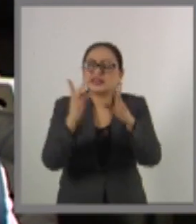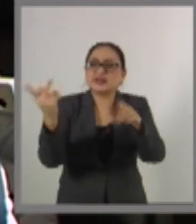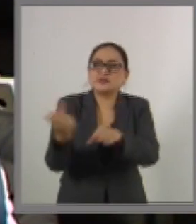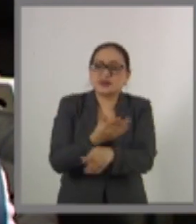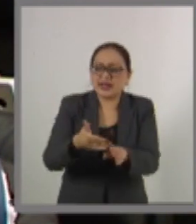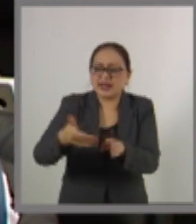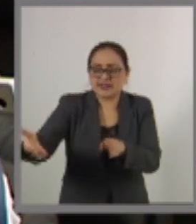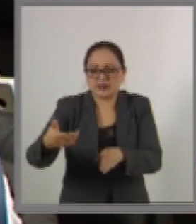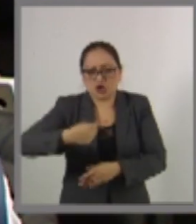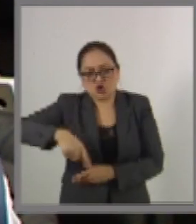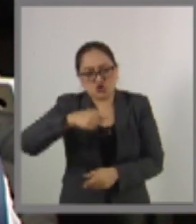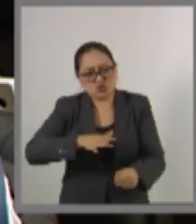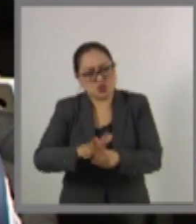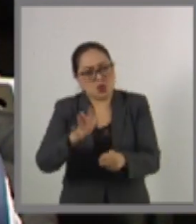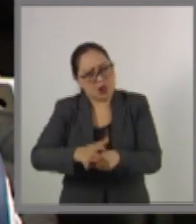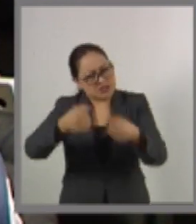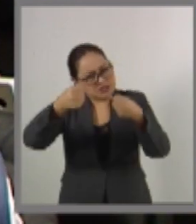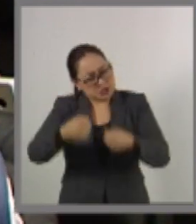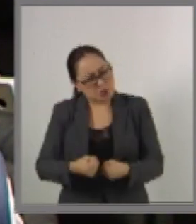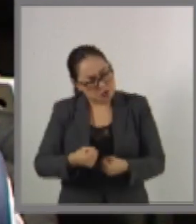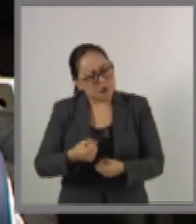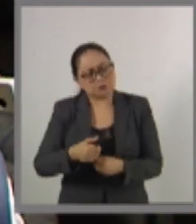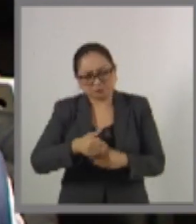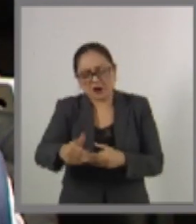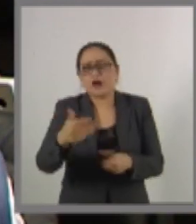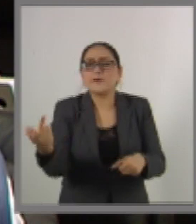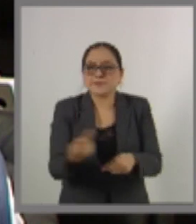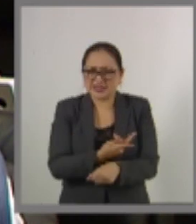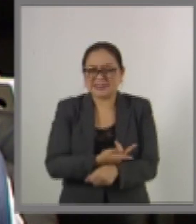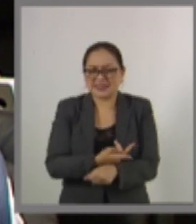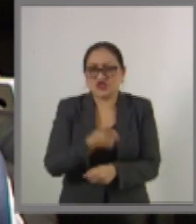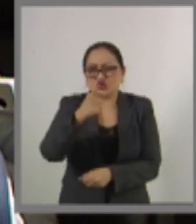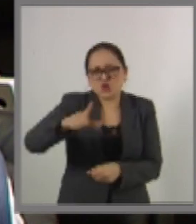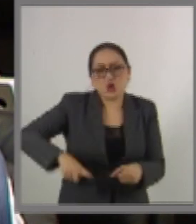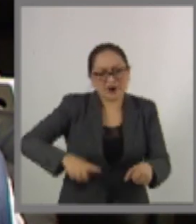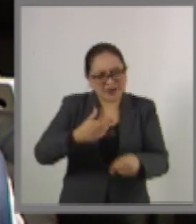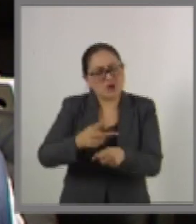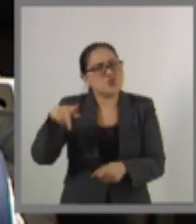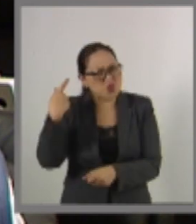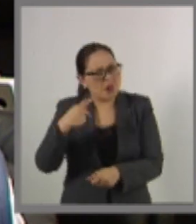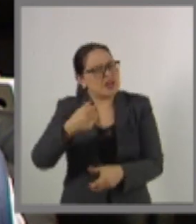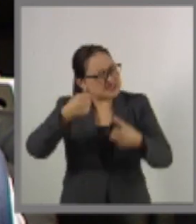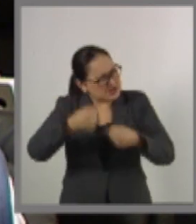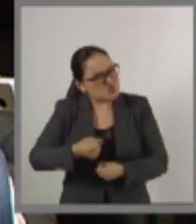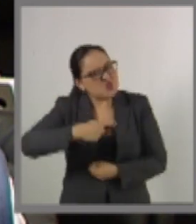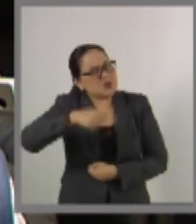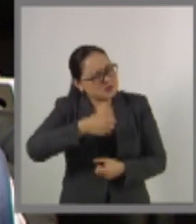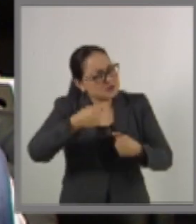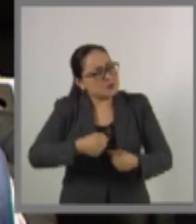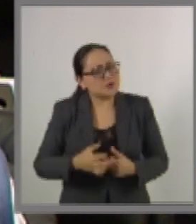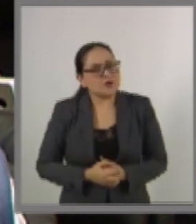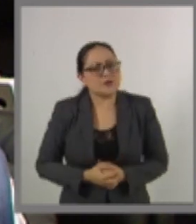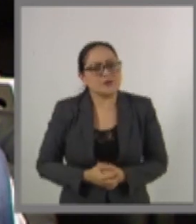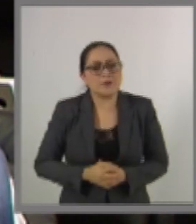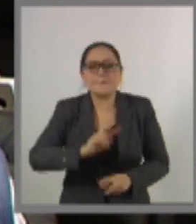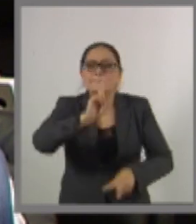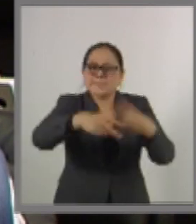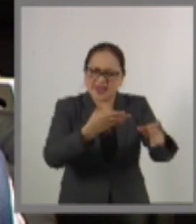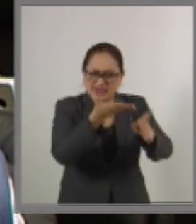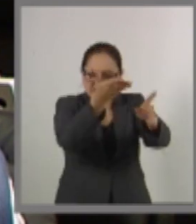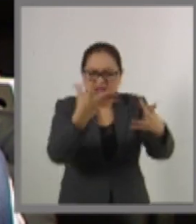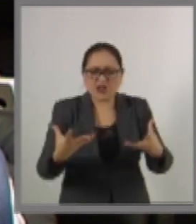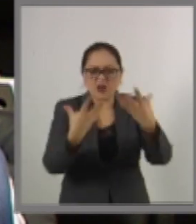vez tenemos la certeza del final. Serás gobernador de Puebla. Vaya entonces, camarada